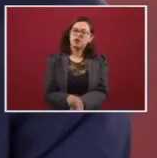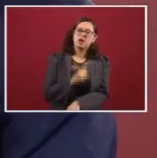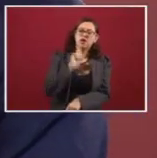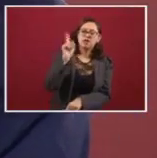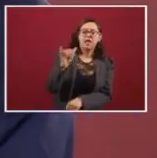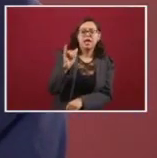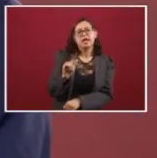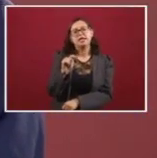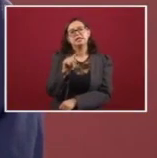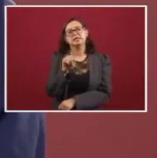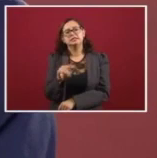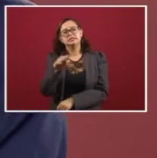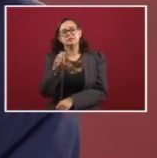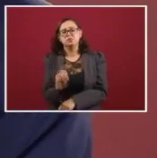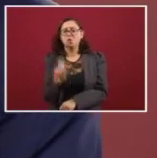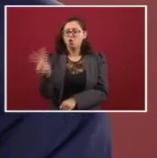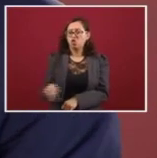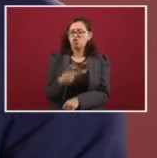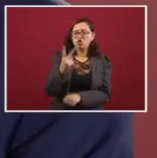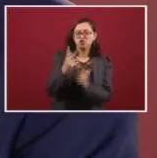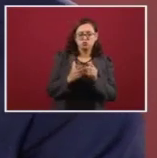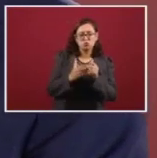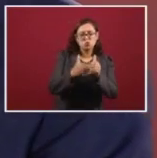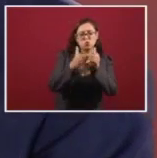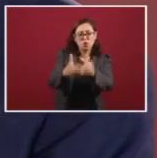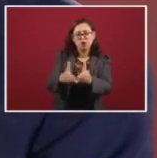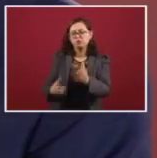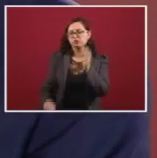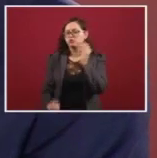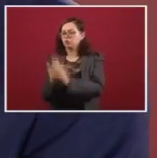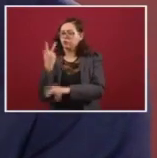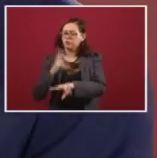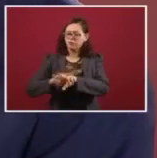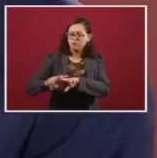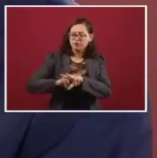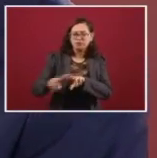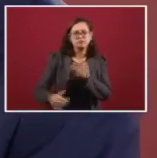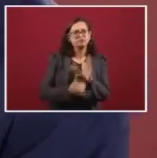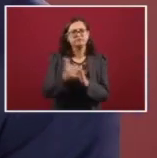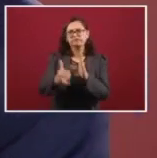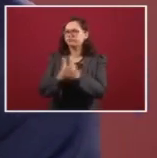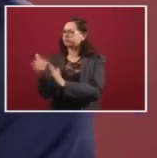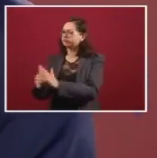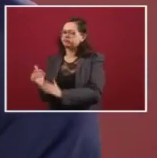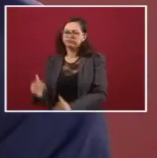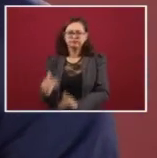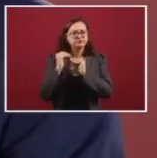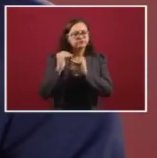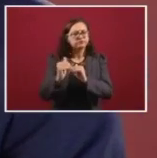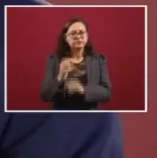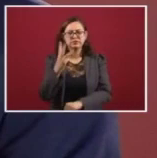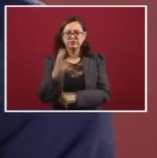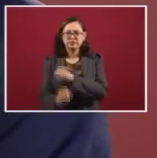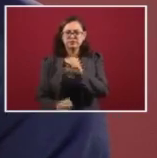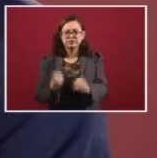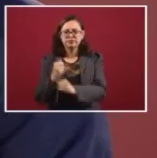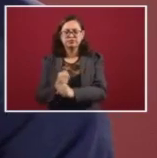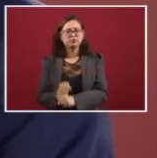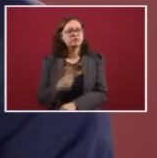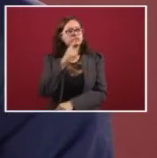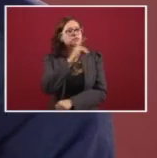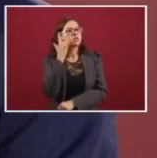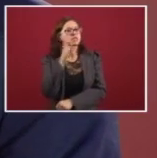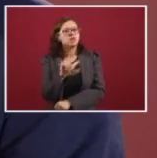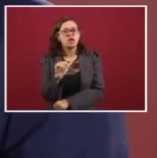2 puertos, el ferrocarril, todas esas obras 3 años, el aeropuerto de